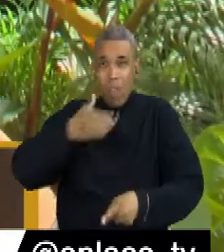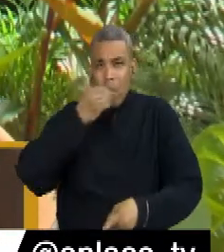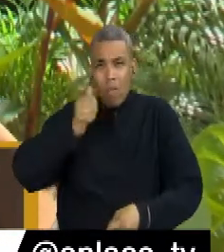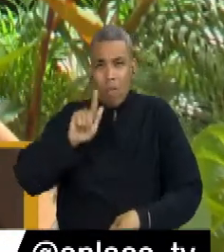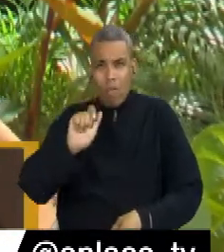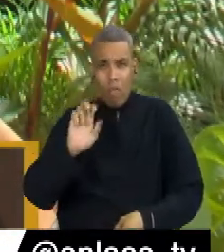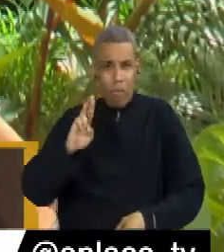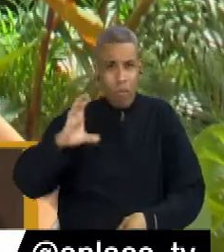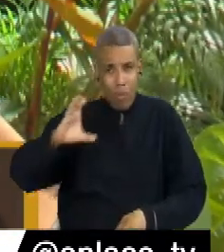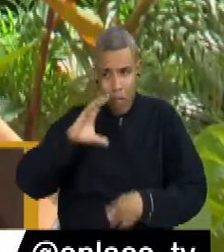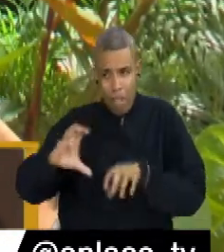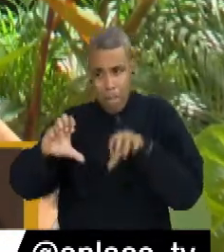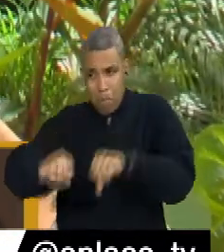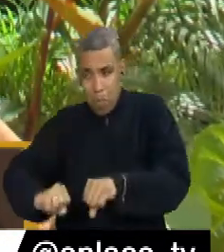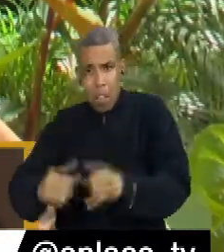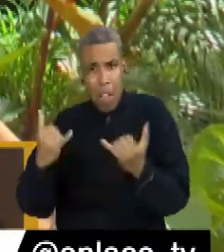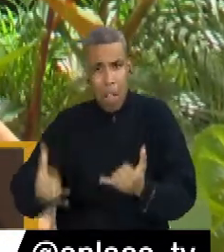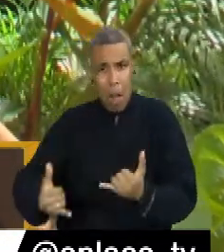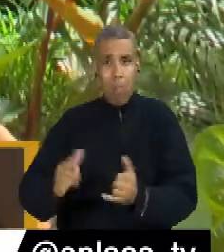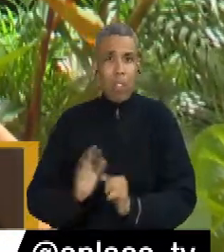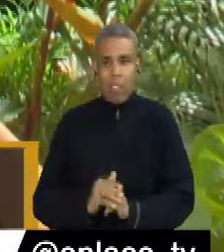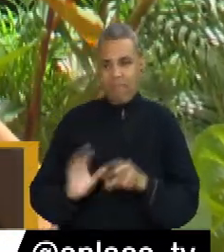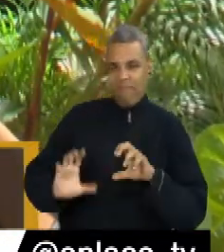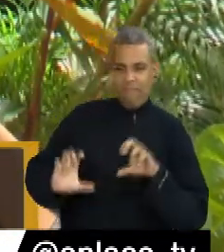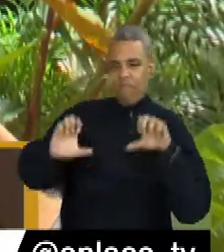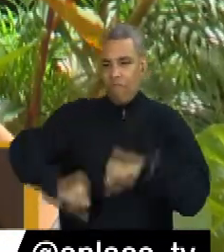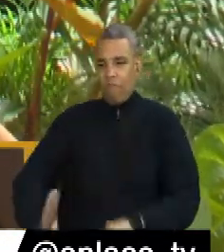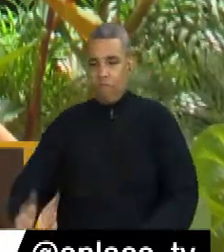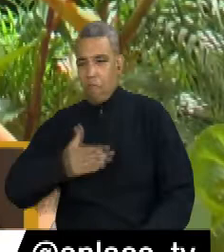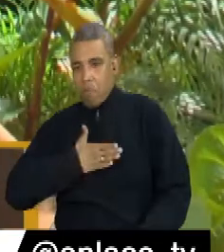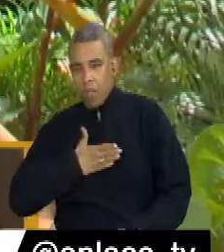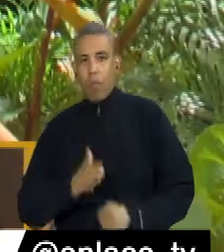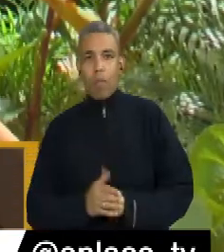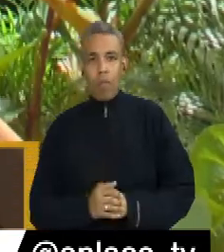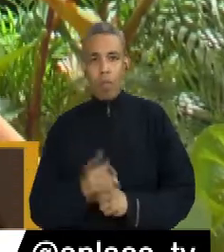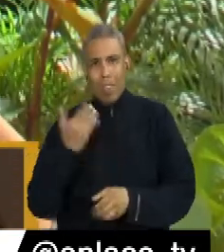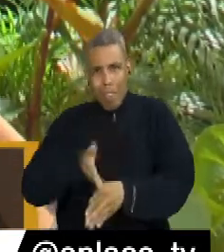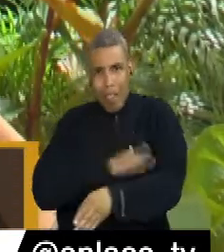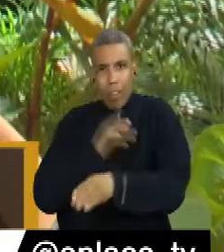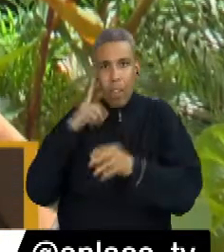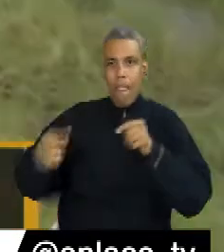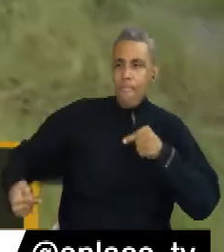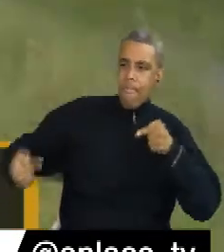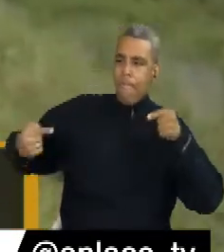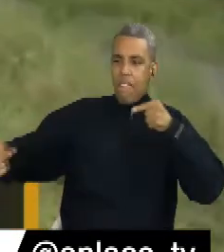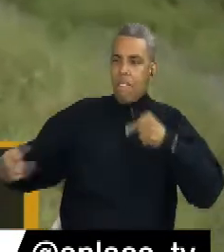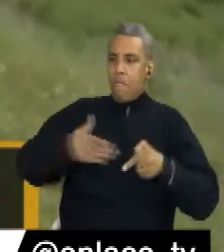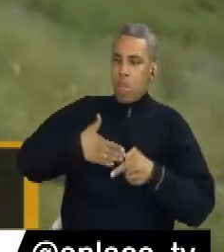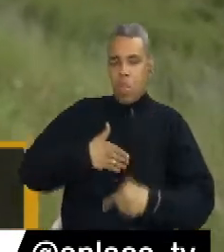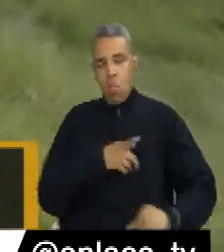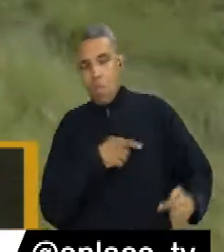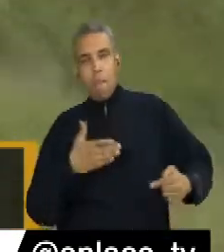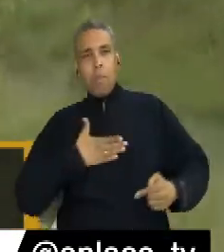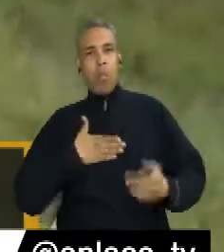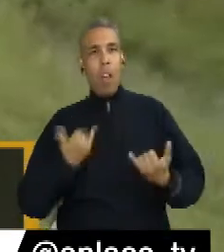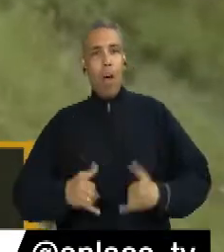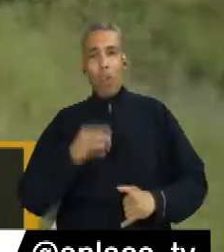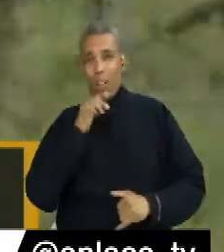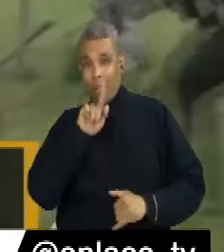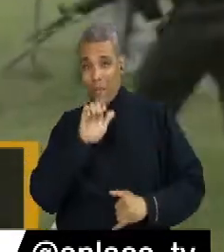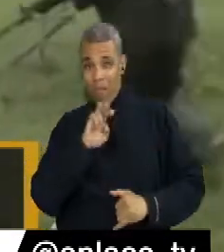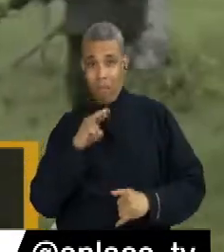que hacían como un equilibrio de fuerzas allí en el sur de Bolívar. Las extorsiones a ganaderos,